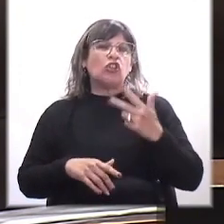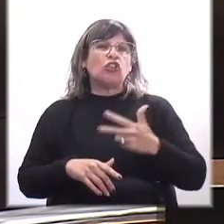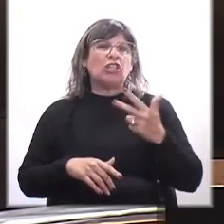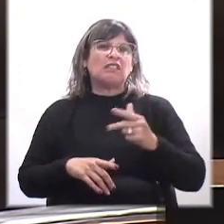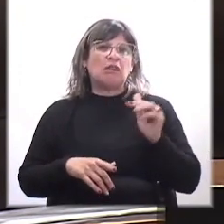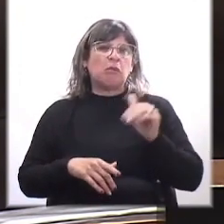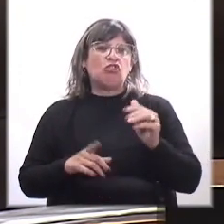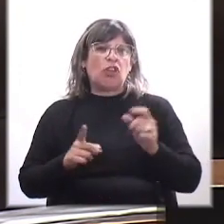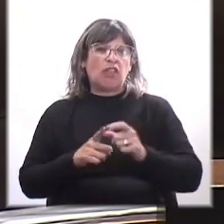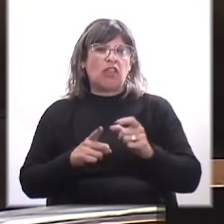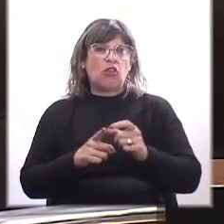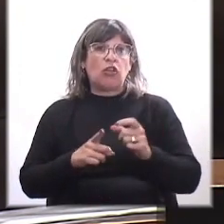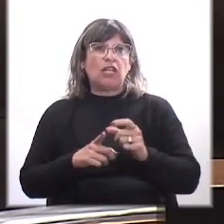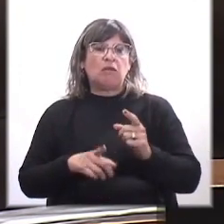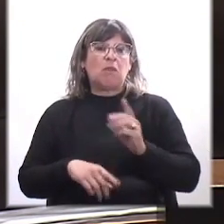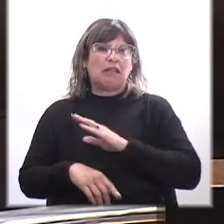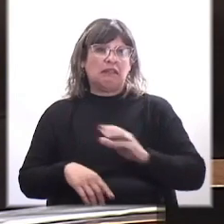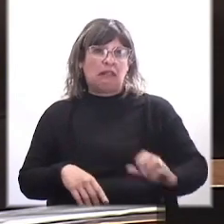dólares.